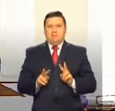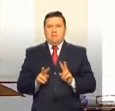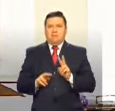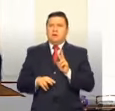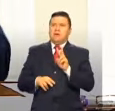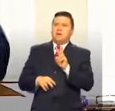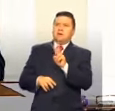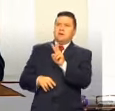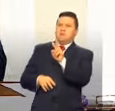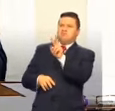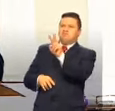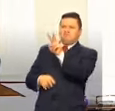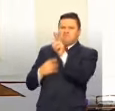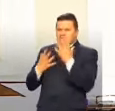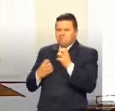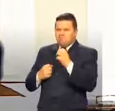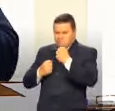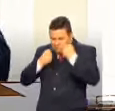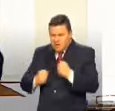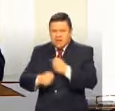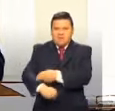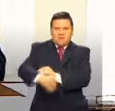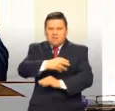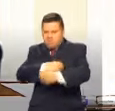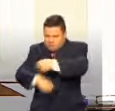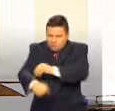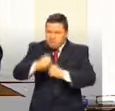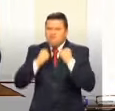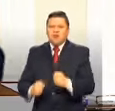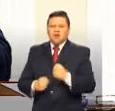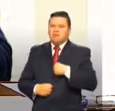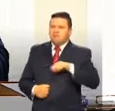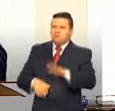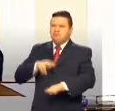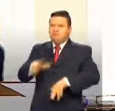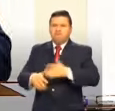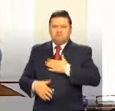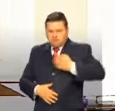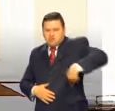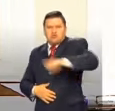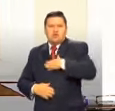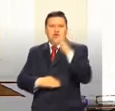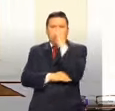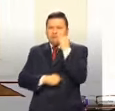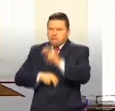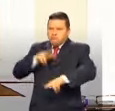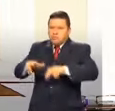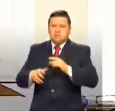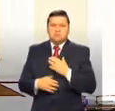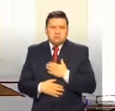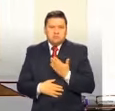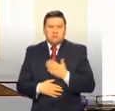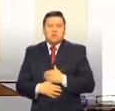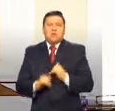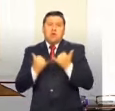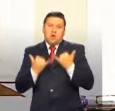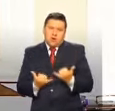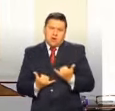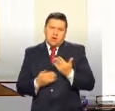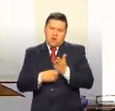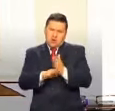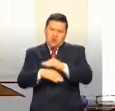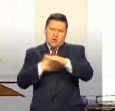adelante con ganas con berraquera con esa berraquera que nos identifica a nosotros como país y hoy quiero